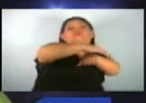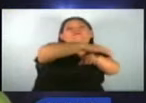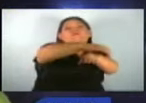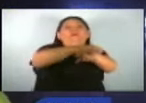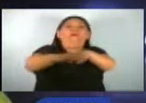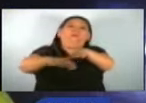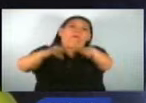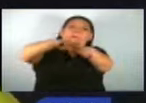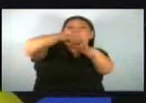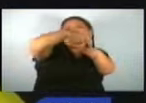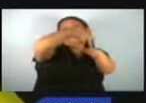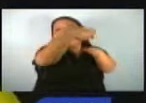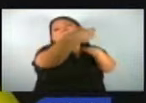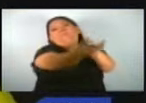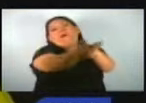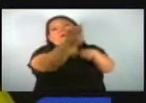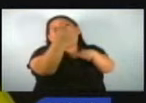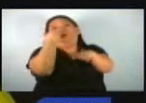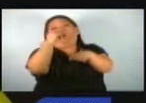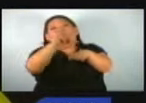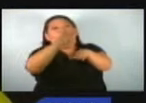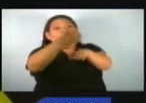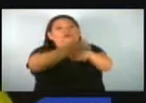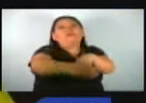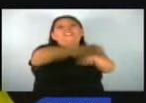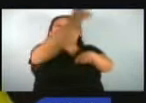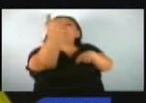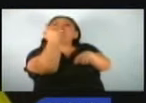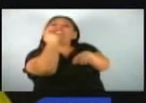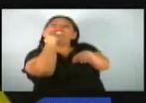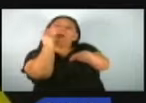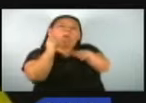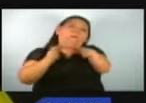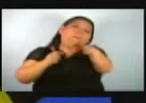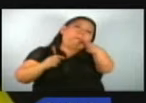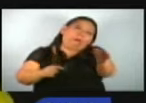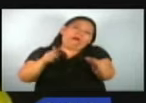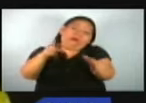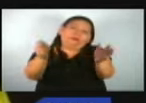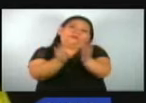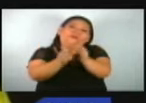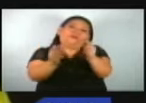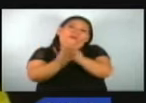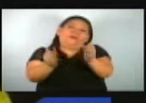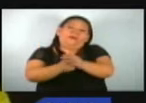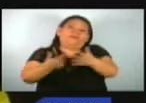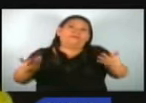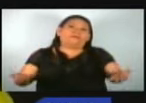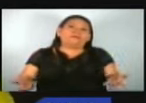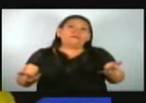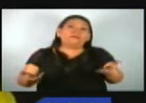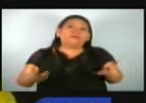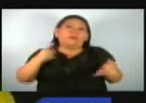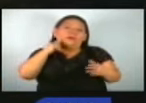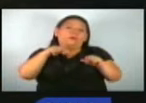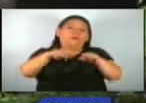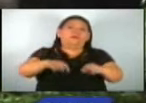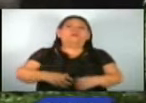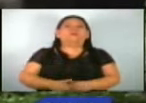el lugar donde quedó. Ahí pasó golpeando uno de los postes y ahí fue posiblemente el impacto que le ocasionó la